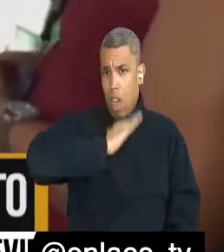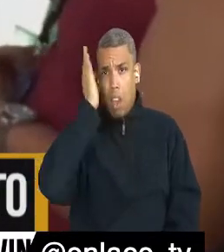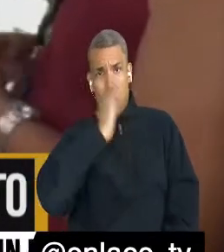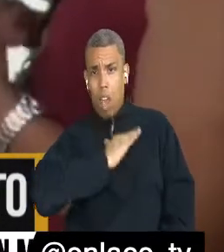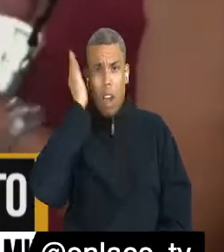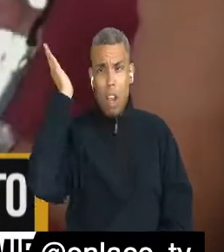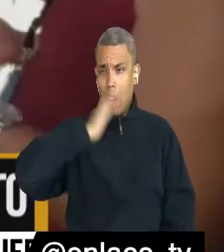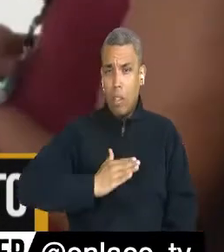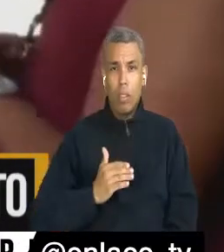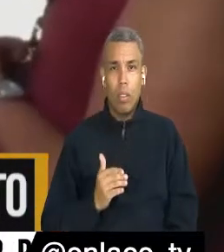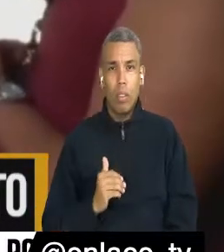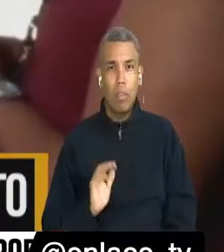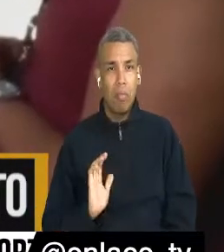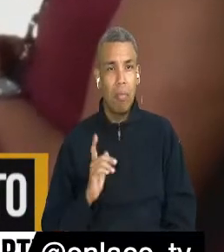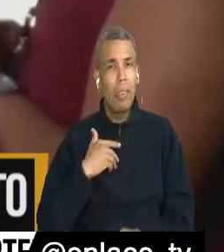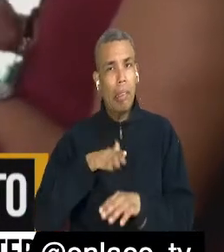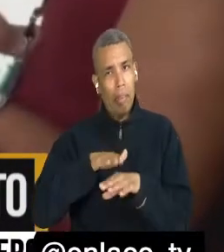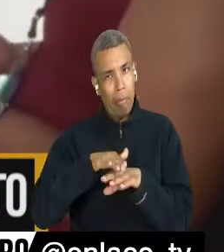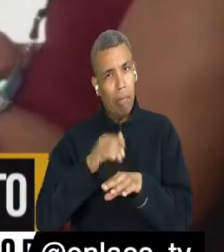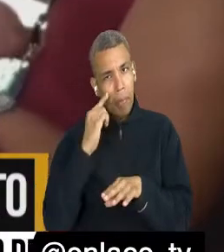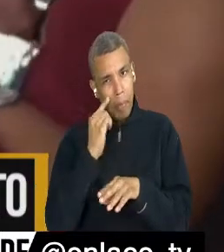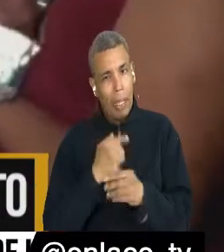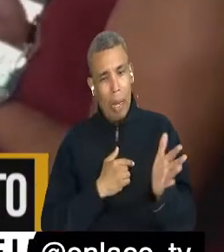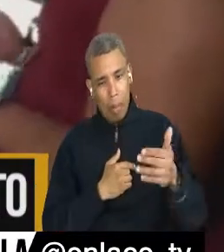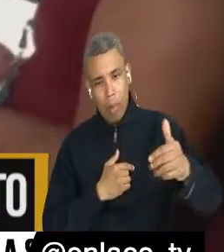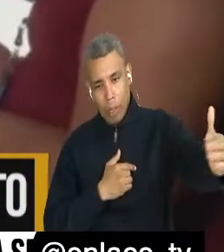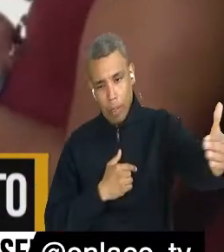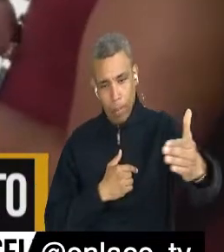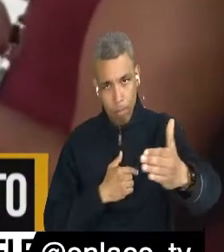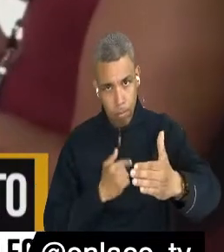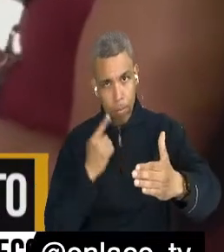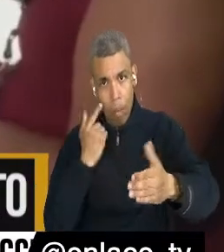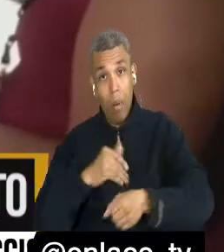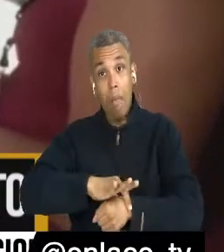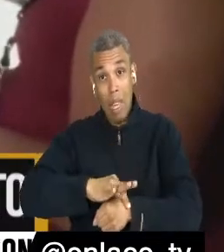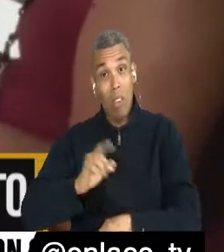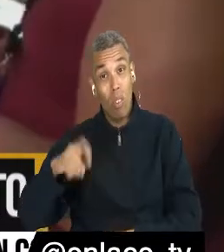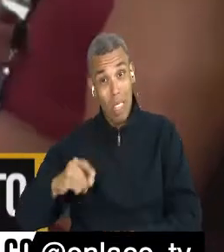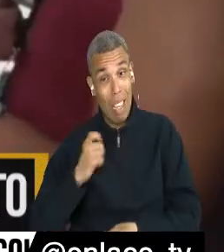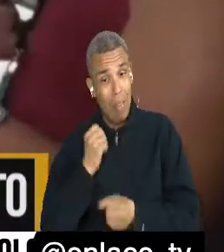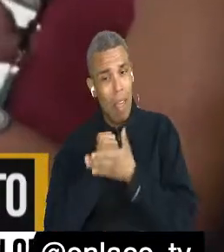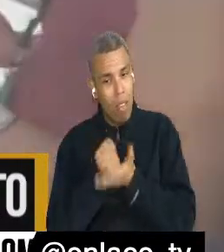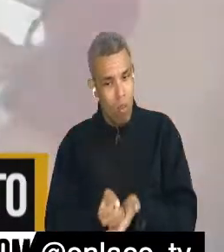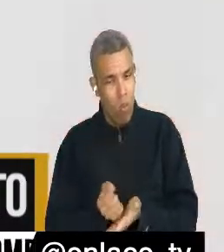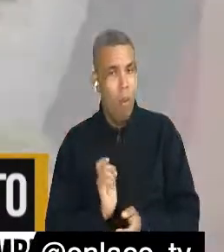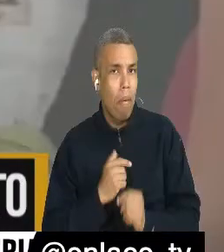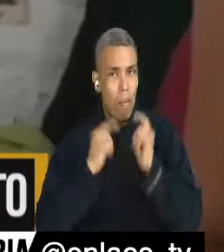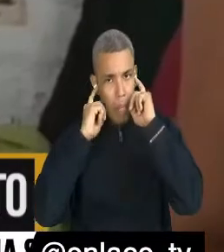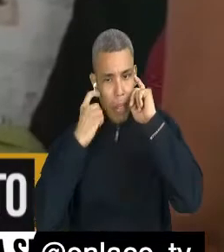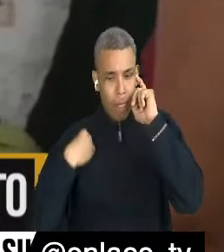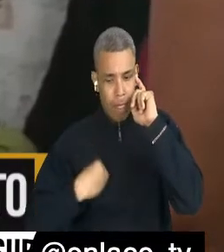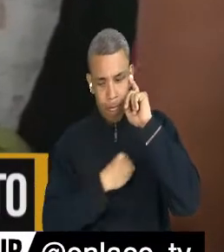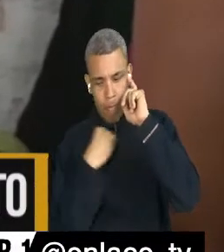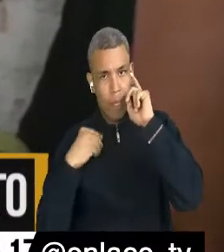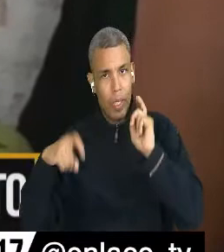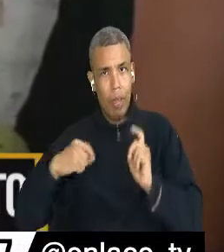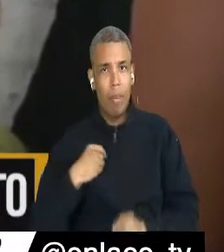Mientras tanto, la funcionaria le recalca que van para hacerle la remisión al médico para su posterior valorización.